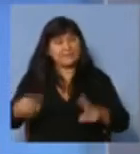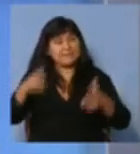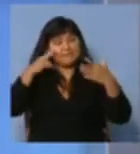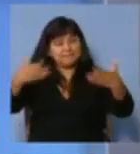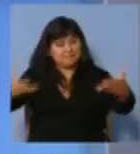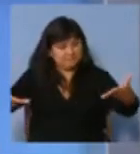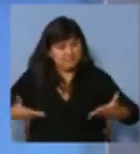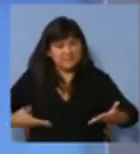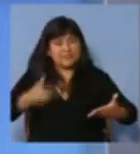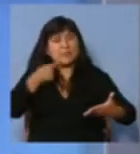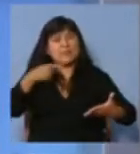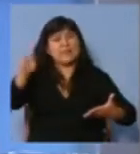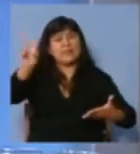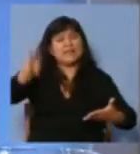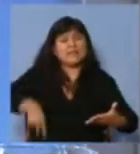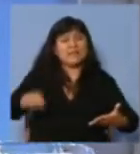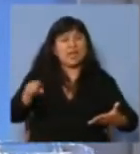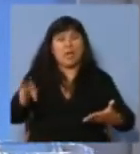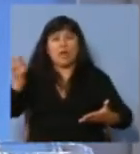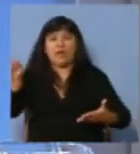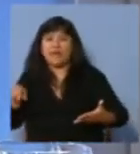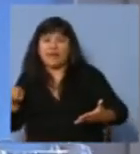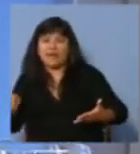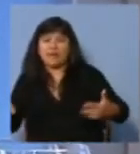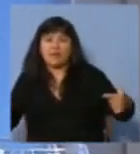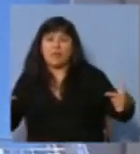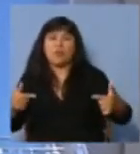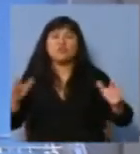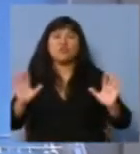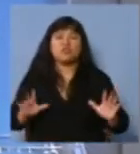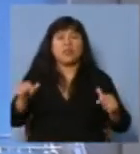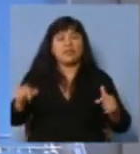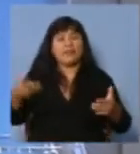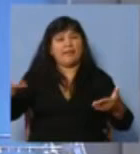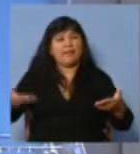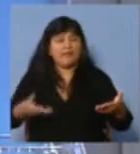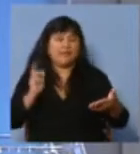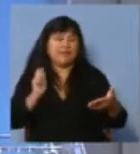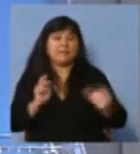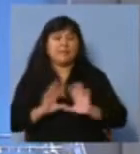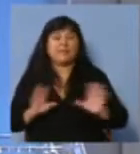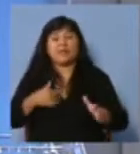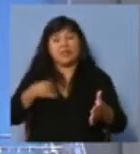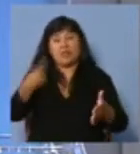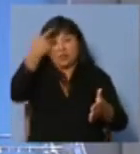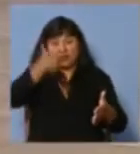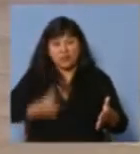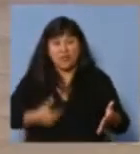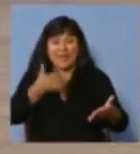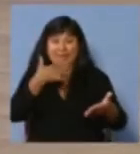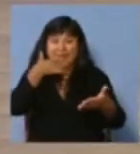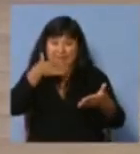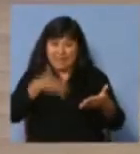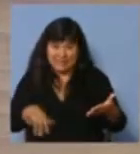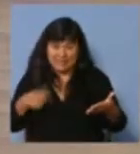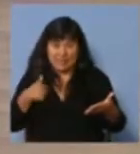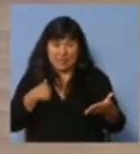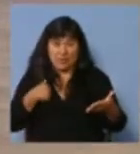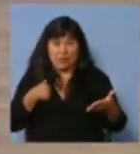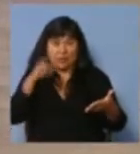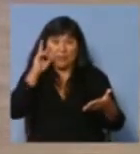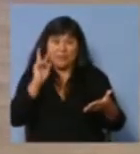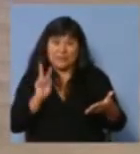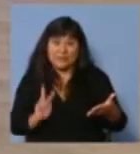si tiene razón el fiscal o lo que supone que son los denunciantes y nosotros entendemos de acuerdo a lo que se veía